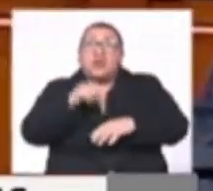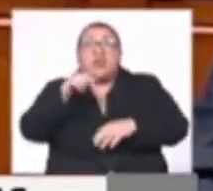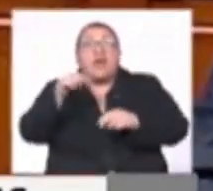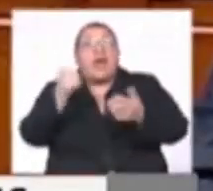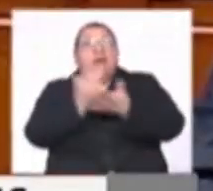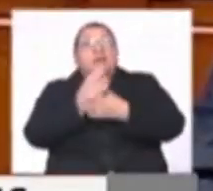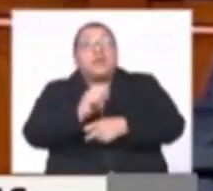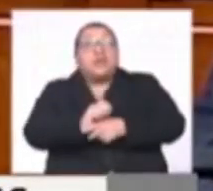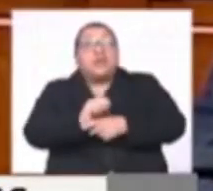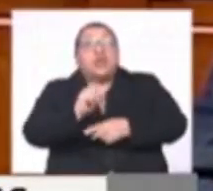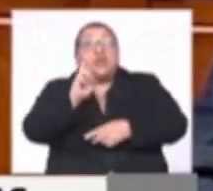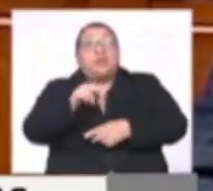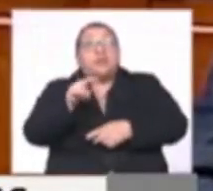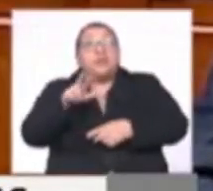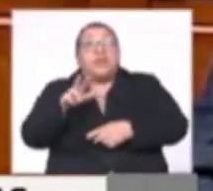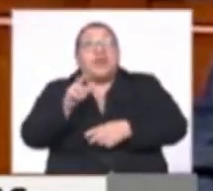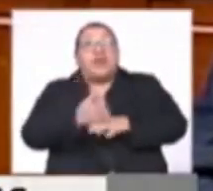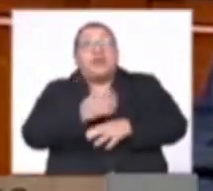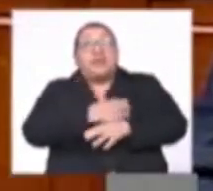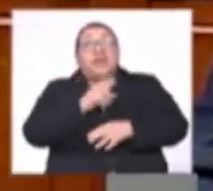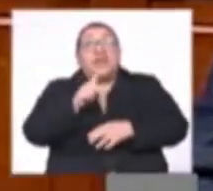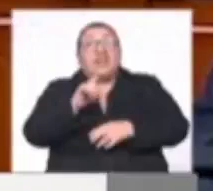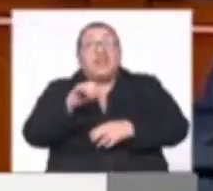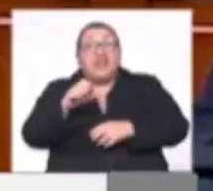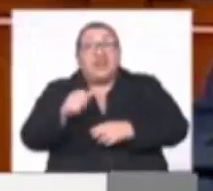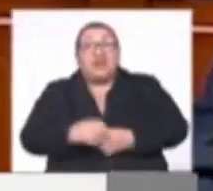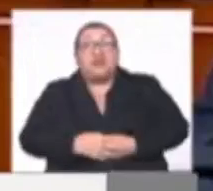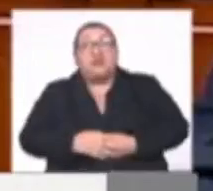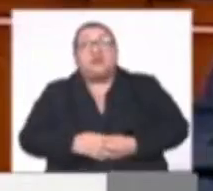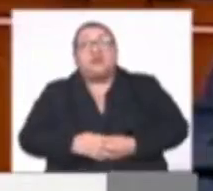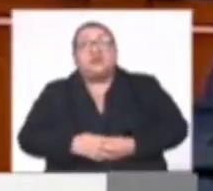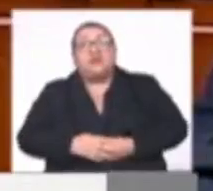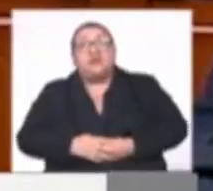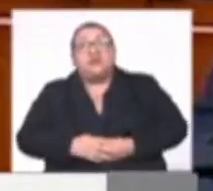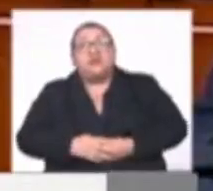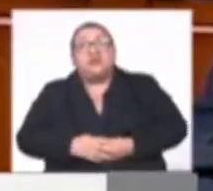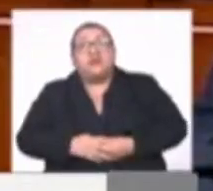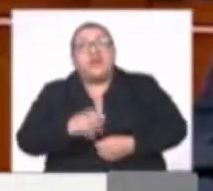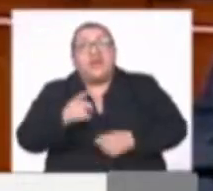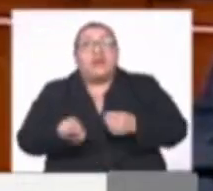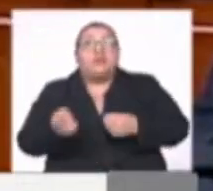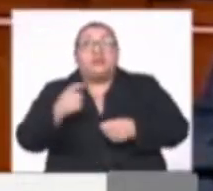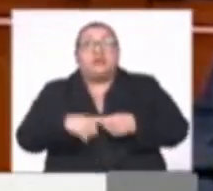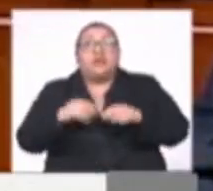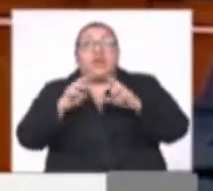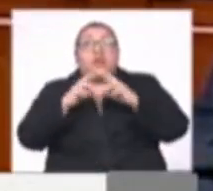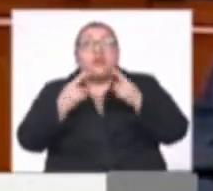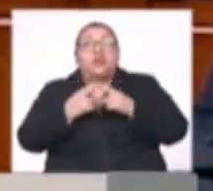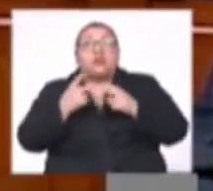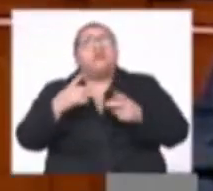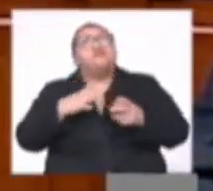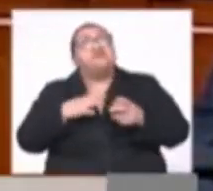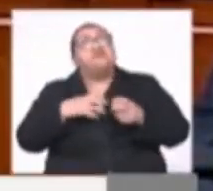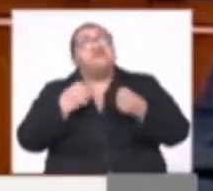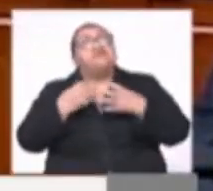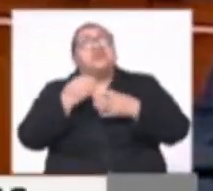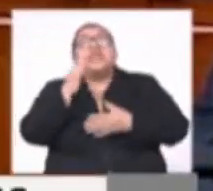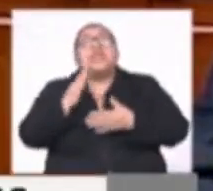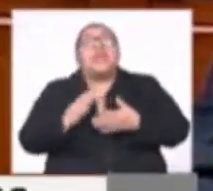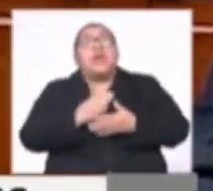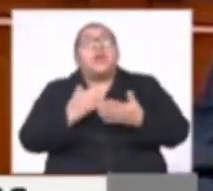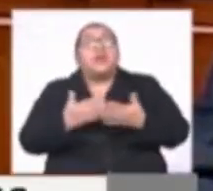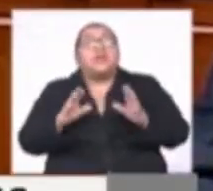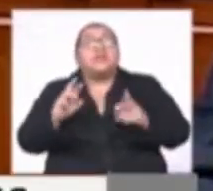del 2023, la señora Dina Ercilia Boluarte Segarra participó del evento protocolar de inauguración